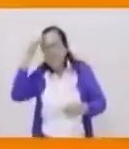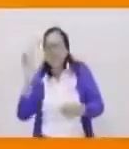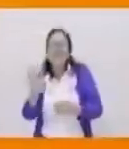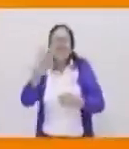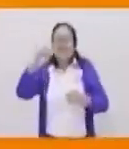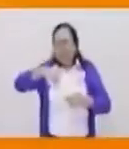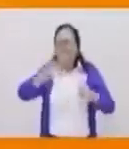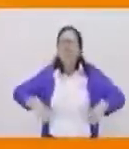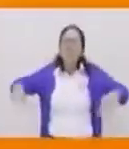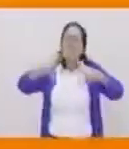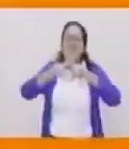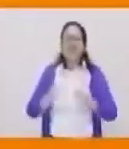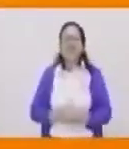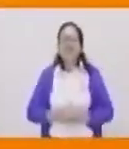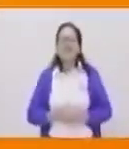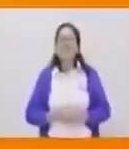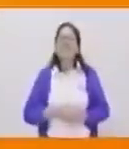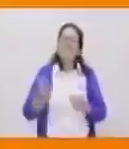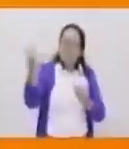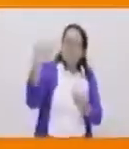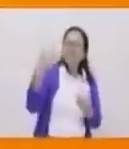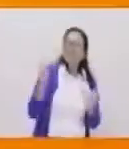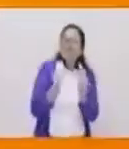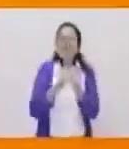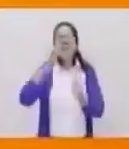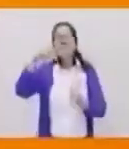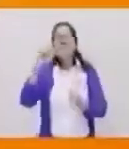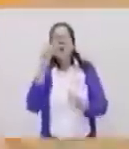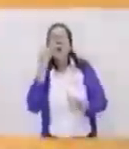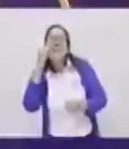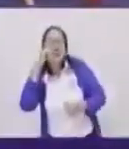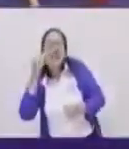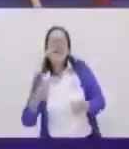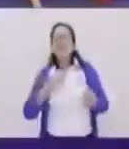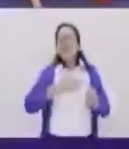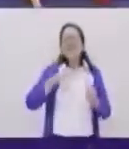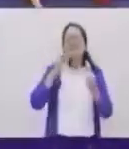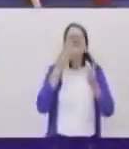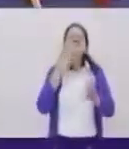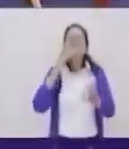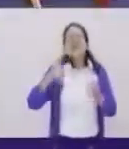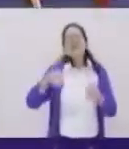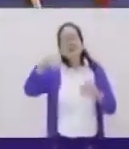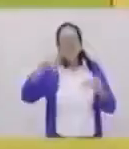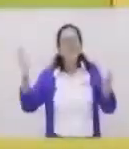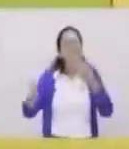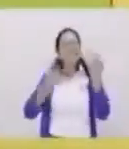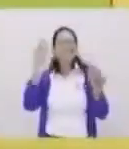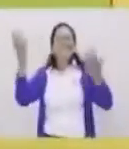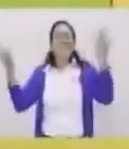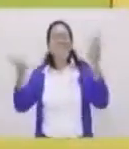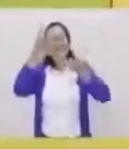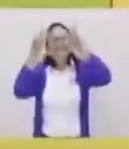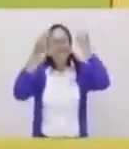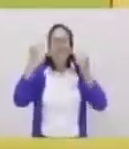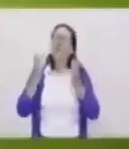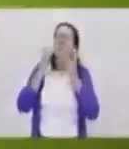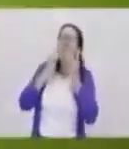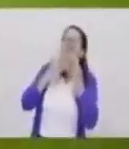conmigo, Morita y mis crayones, a esta gran aventura! Llena de colores,